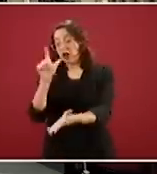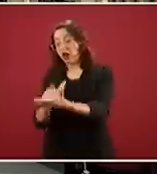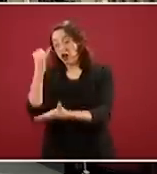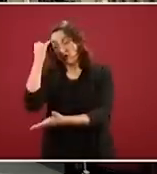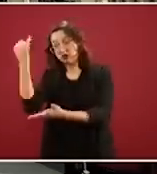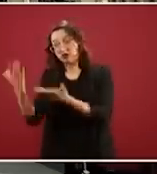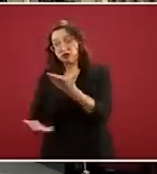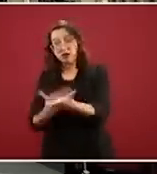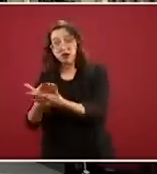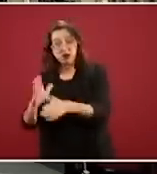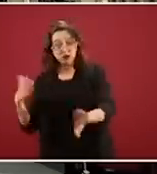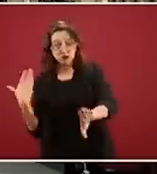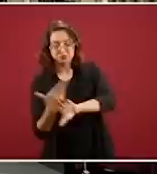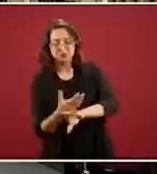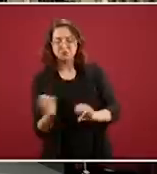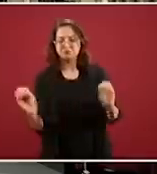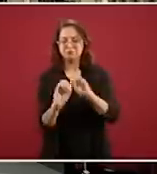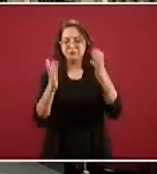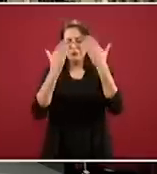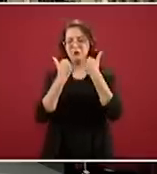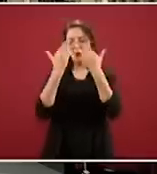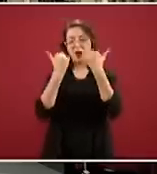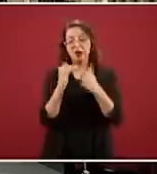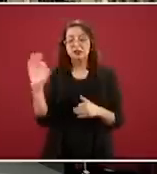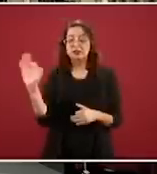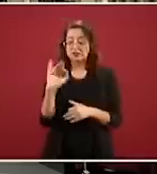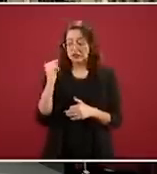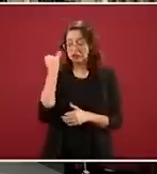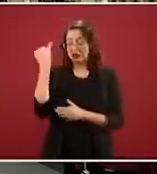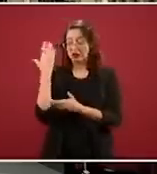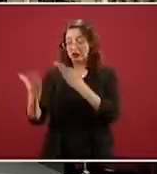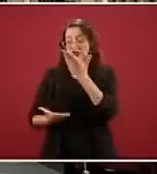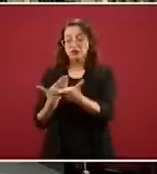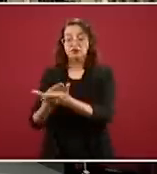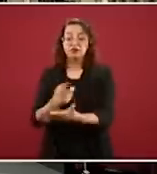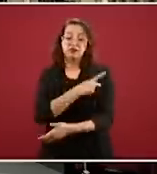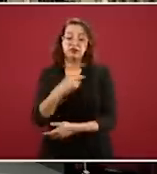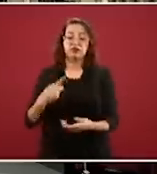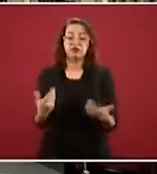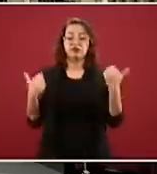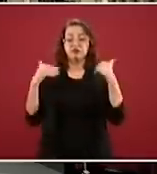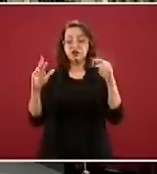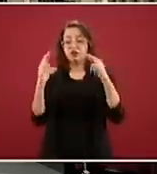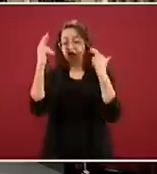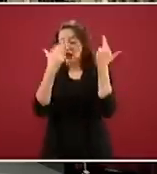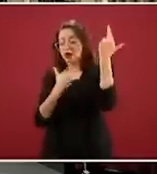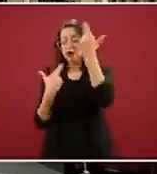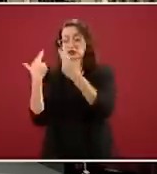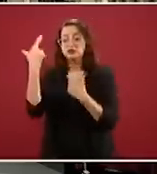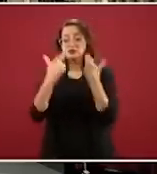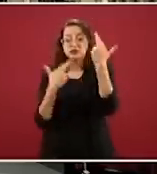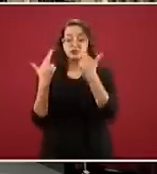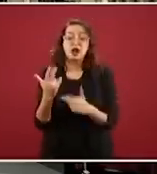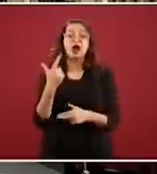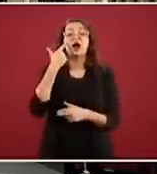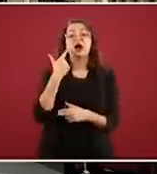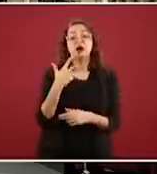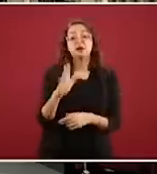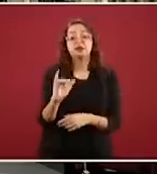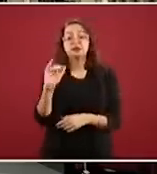sentido. Si se presentara, habría que revisarla. Y si es